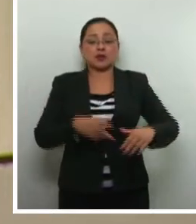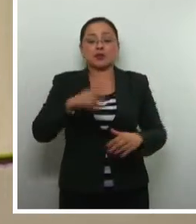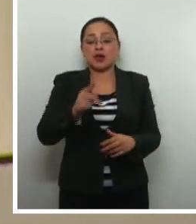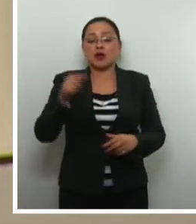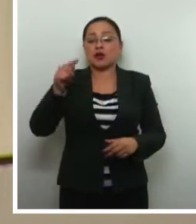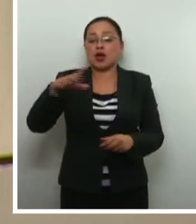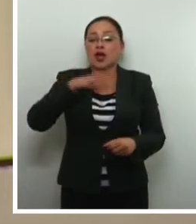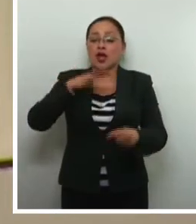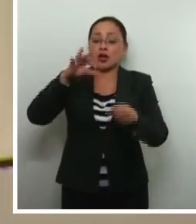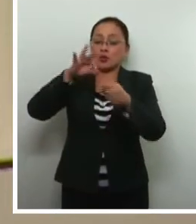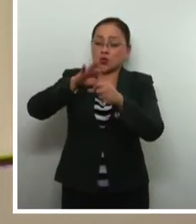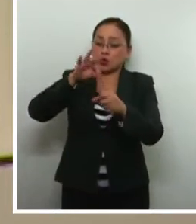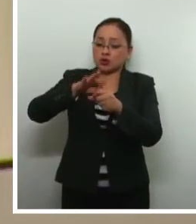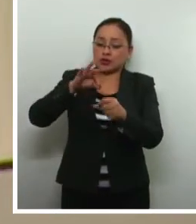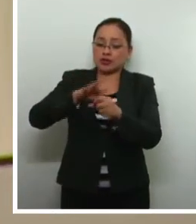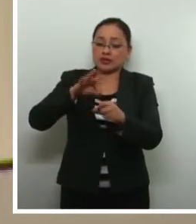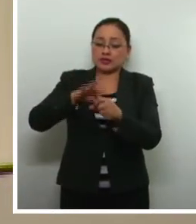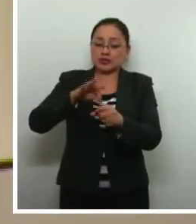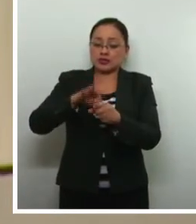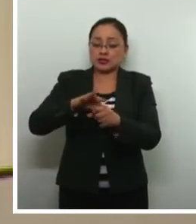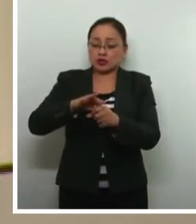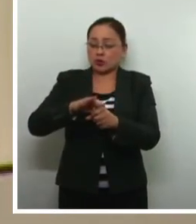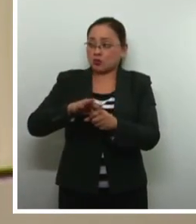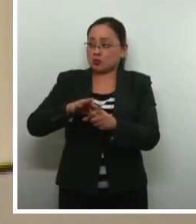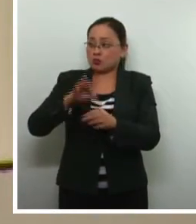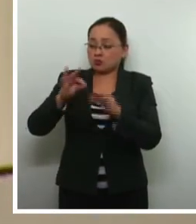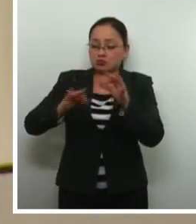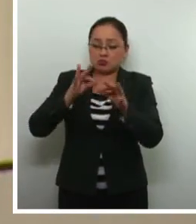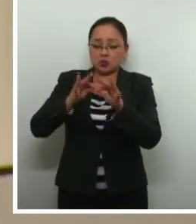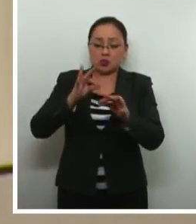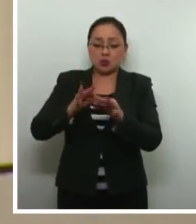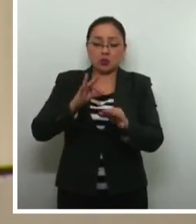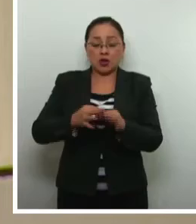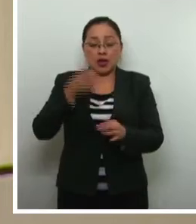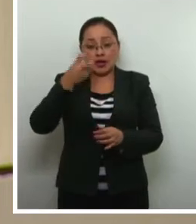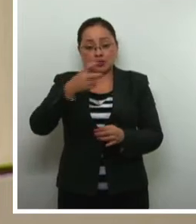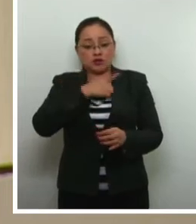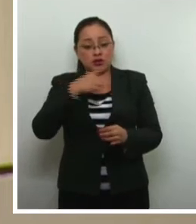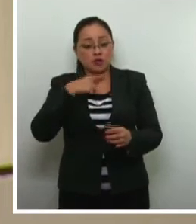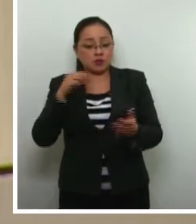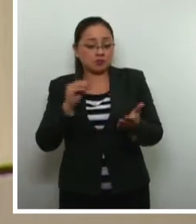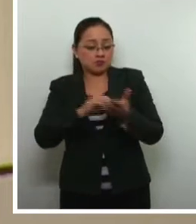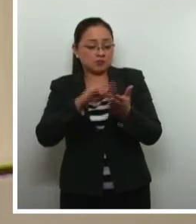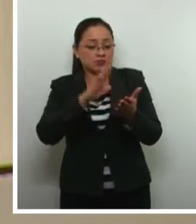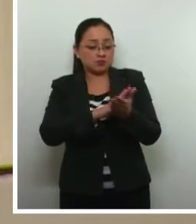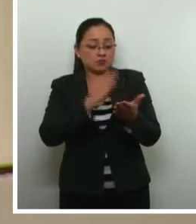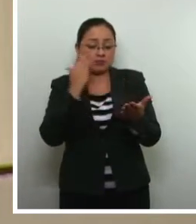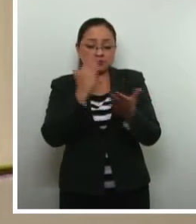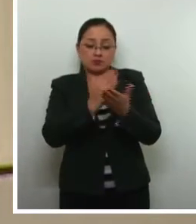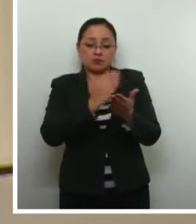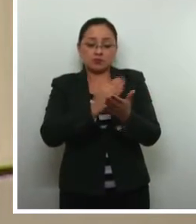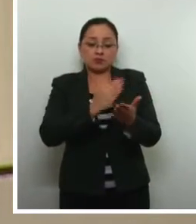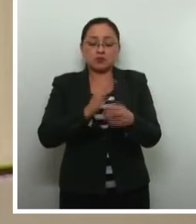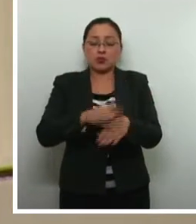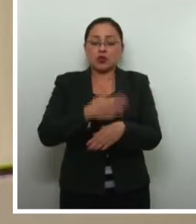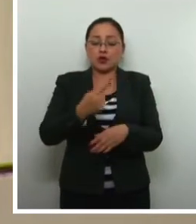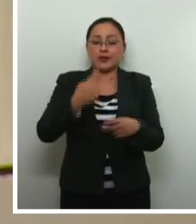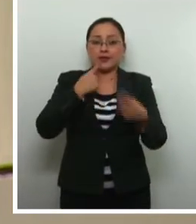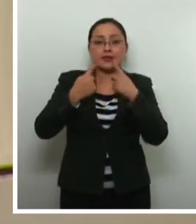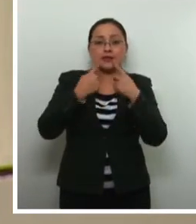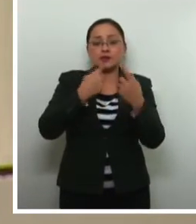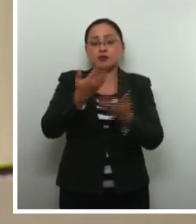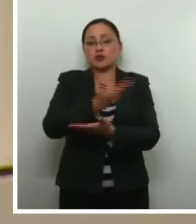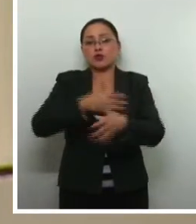tiene votación calificada, esa tiene que quedar, porque se discutió en